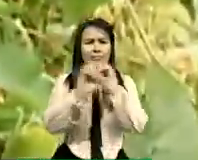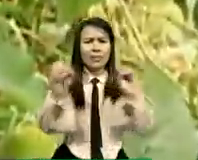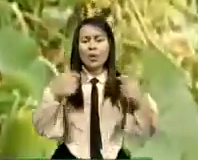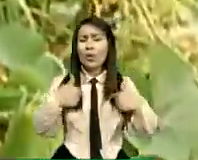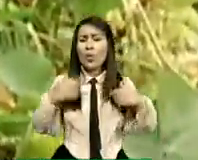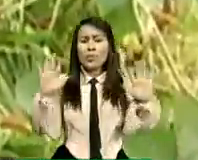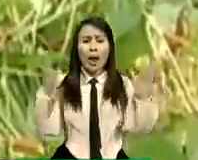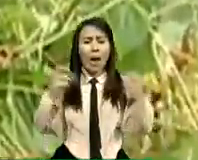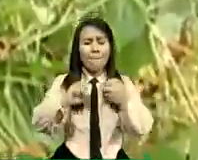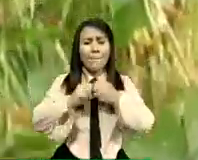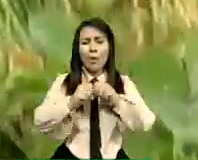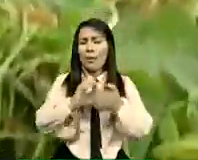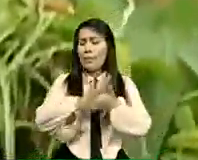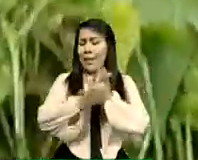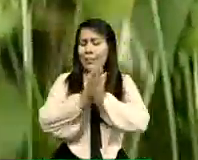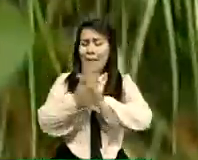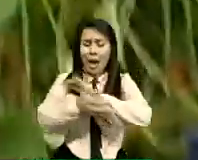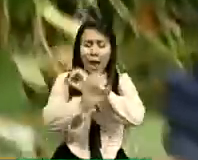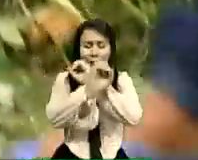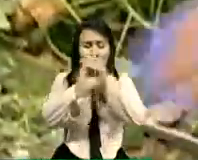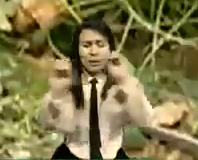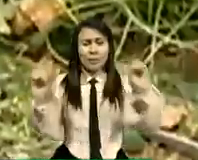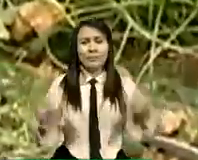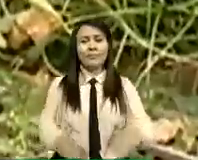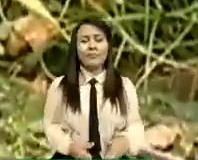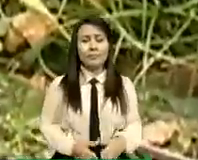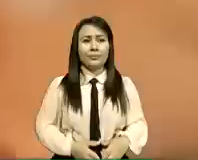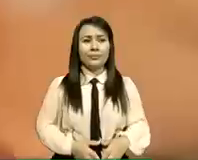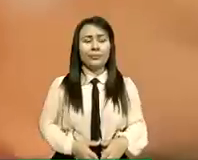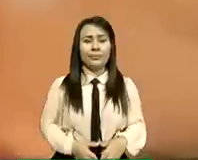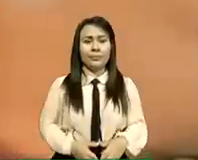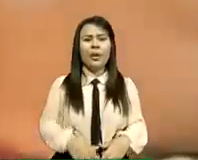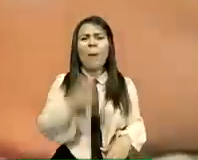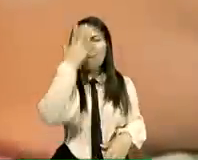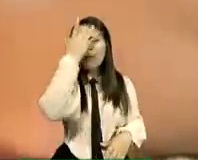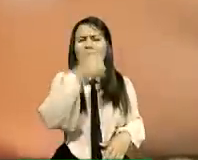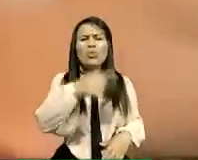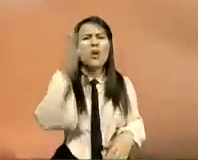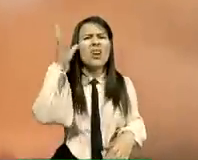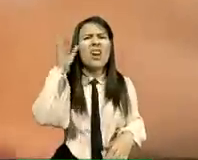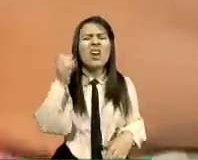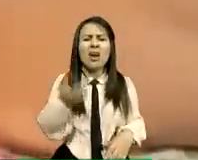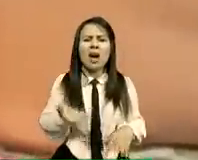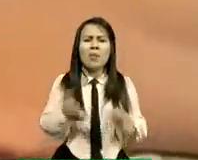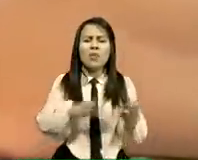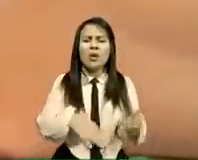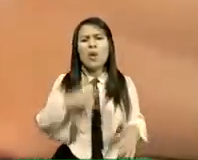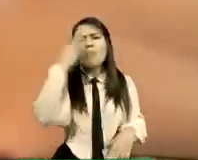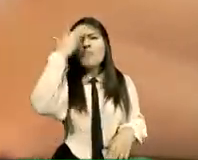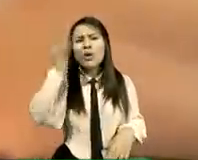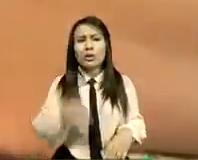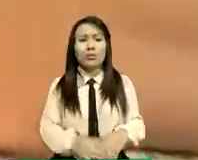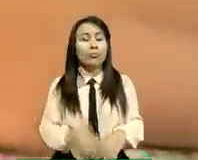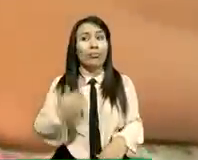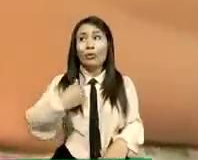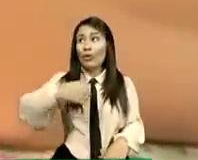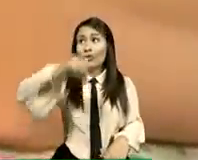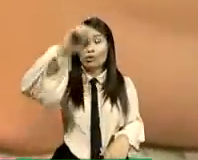no tengo problema con nadie. ¿Creen ustedes que estaría detrás de todo esto? No sé,